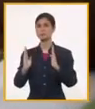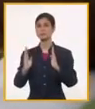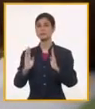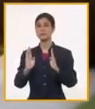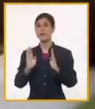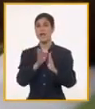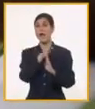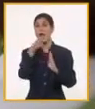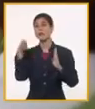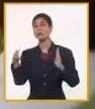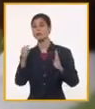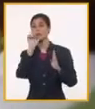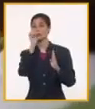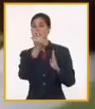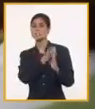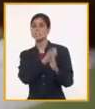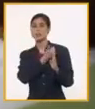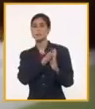hasta diciembre